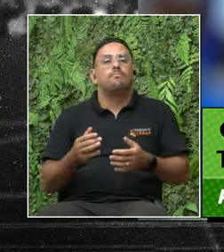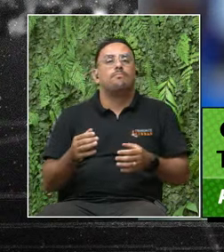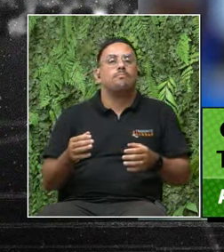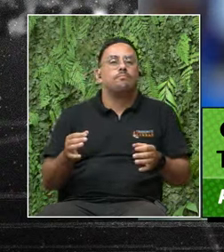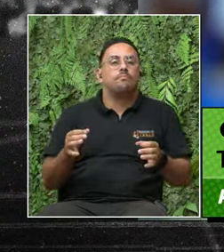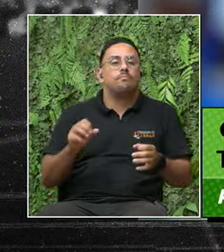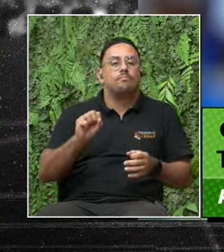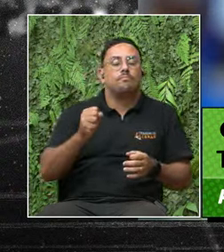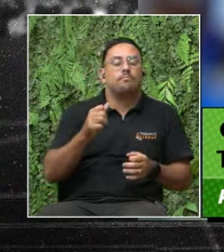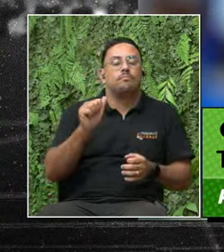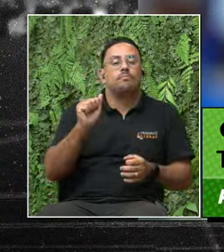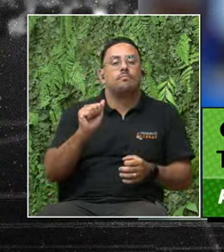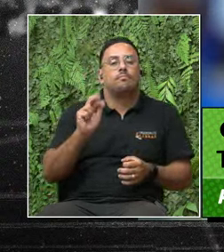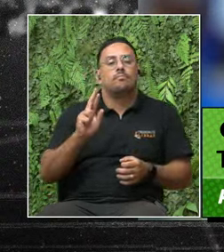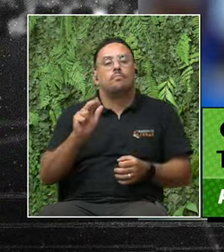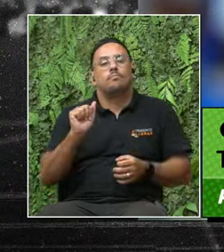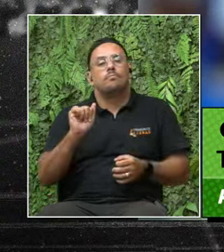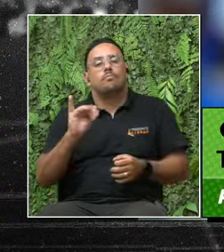sarabia